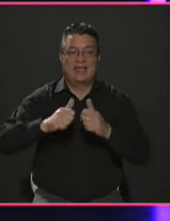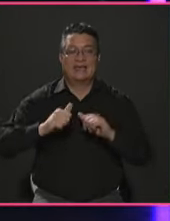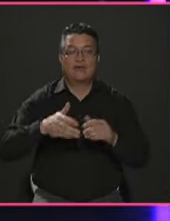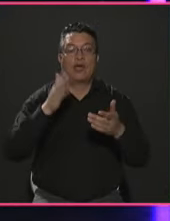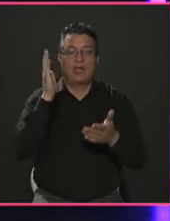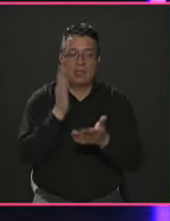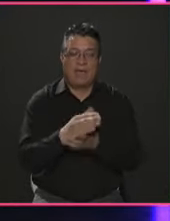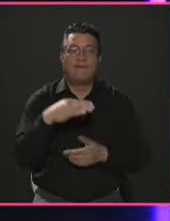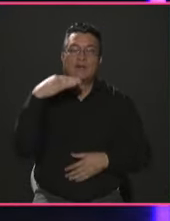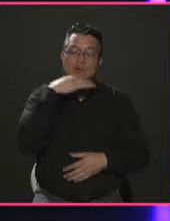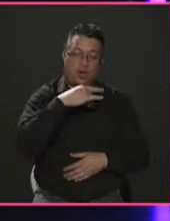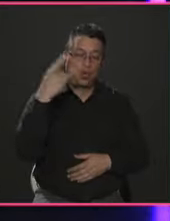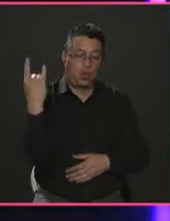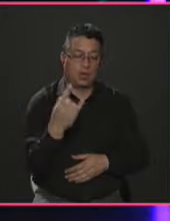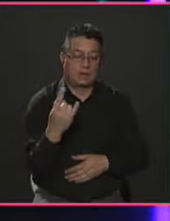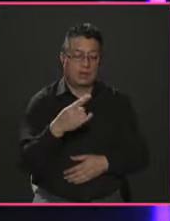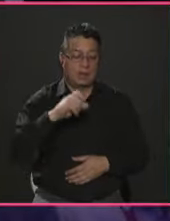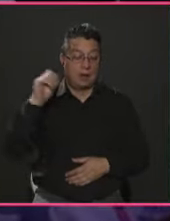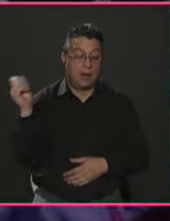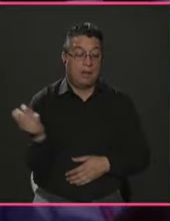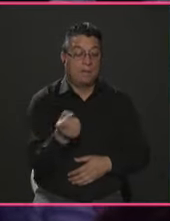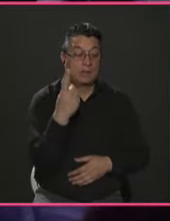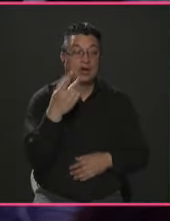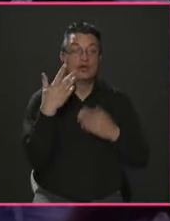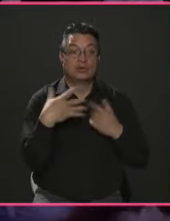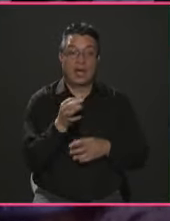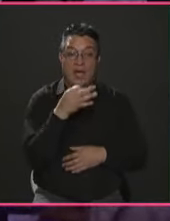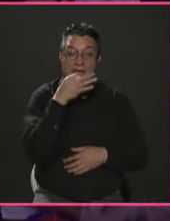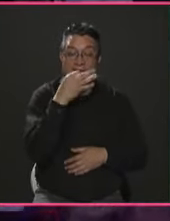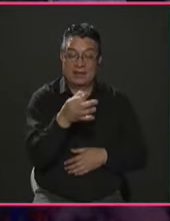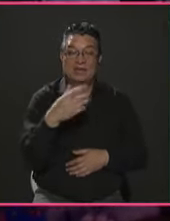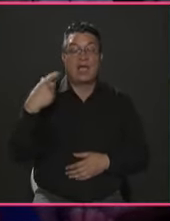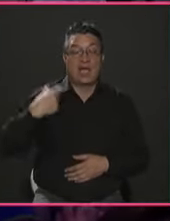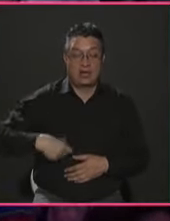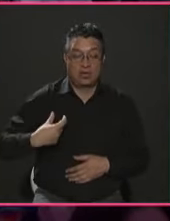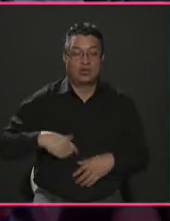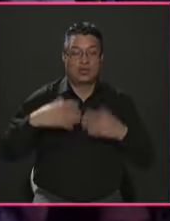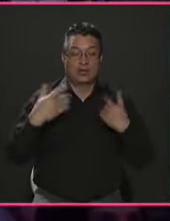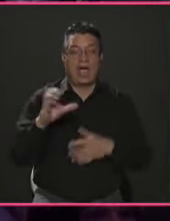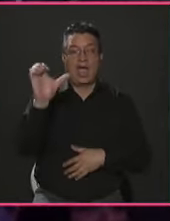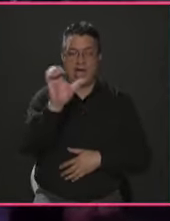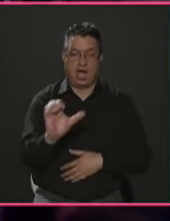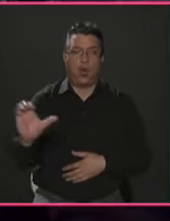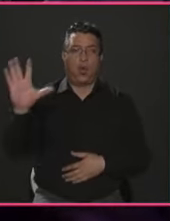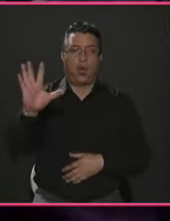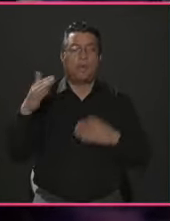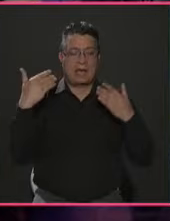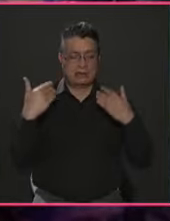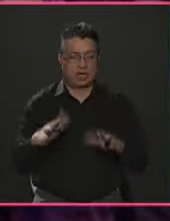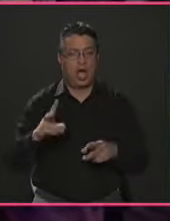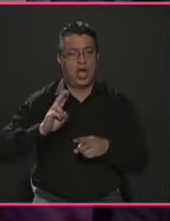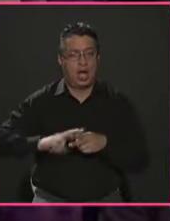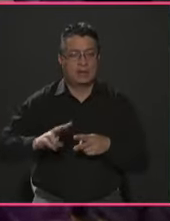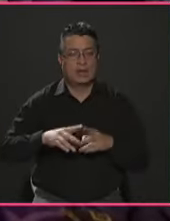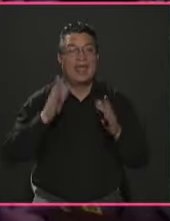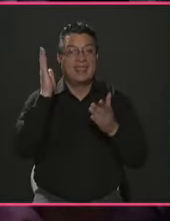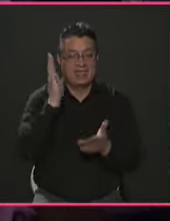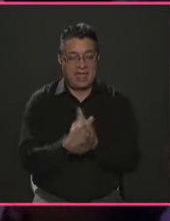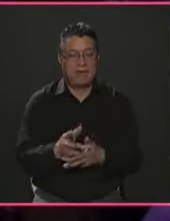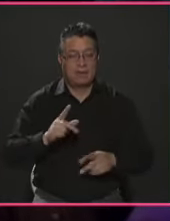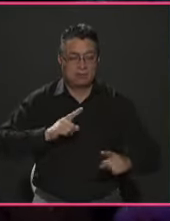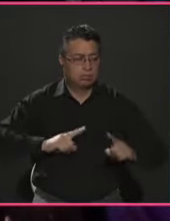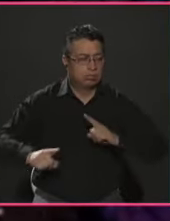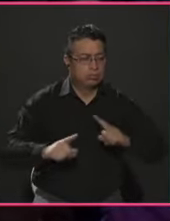sentido de urgencia el primero como ya lo ha hecho Estados Unidos como lo ha hecho el bloque europeo es que debemos actuar